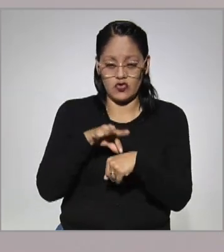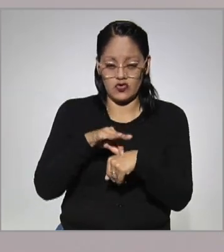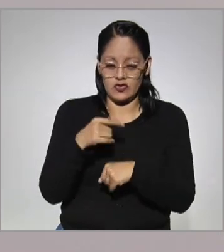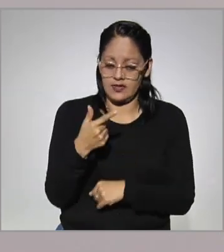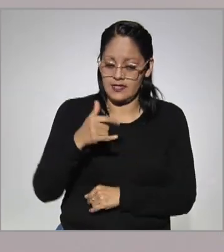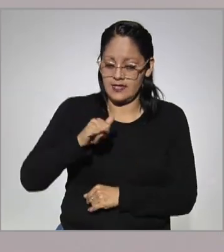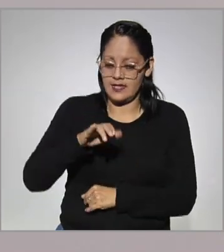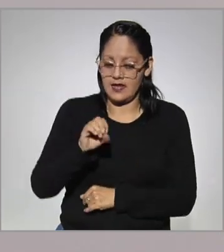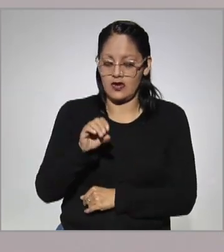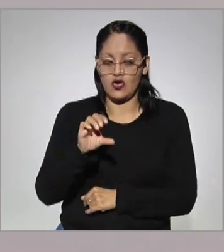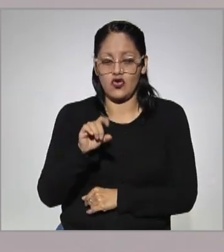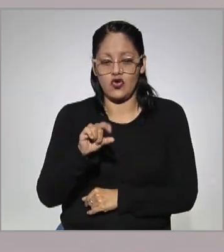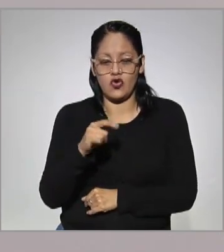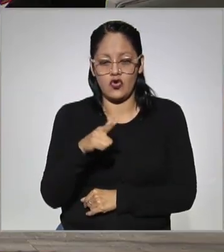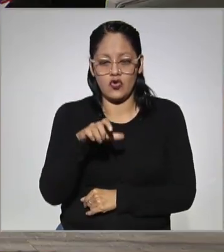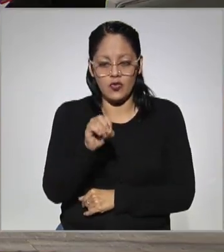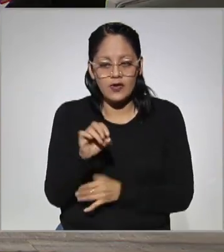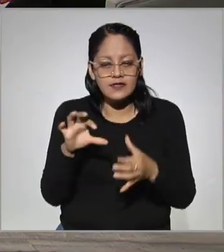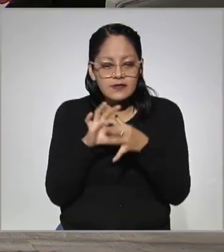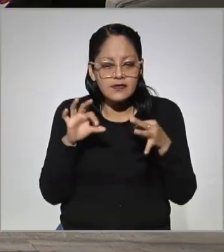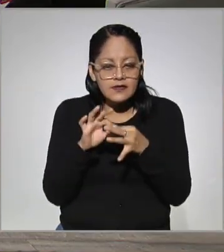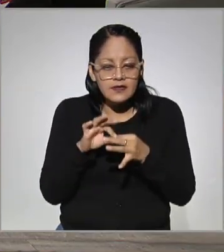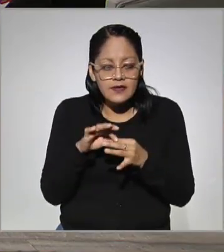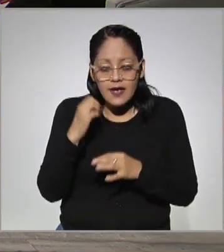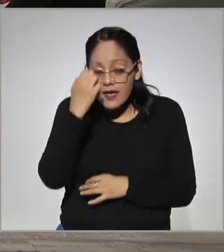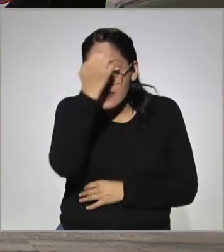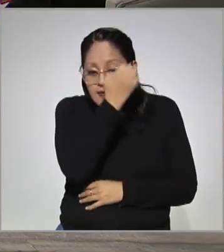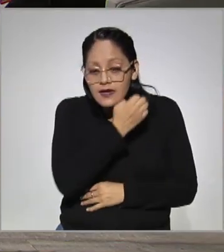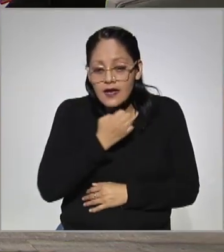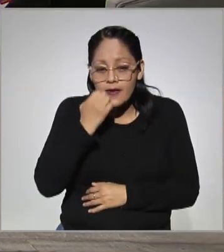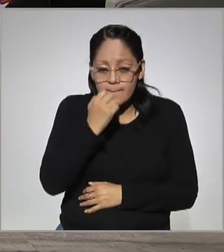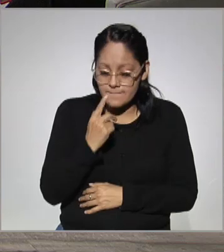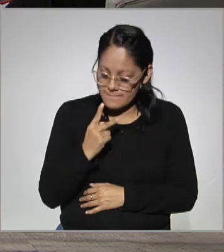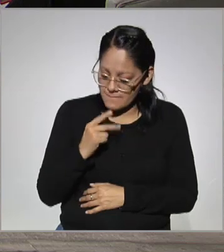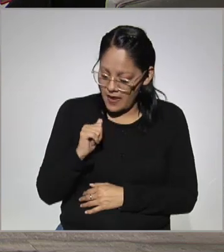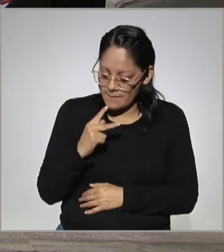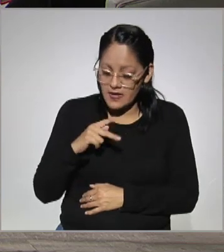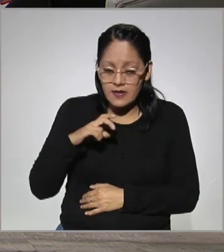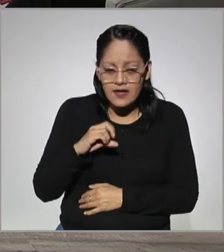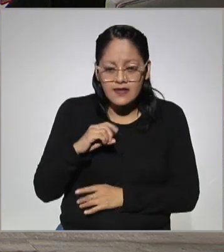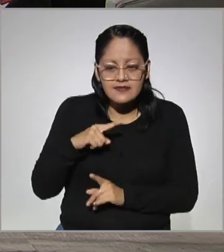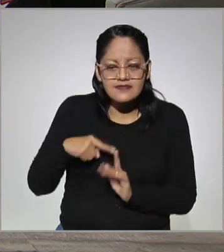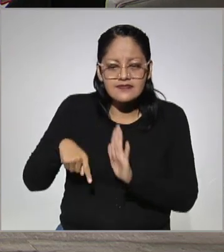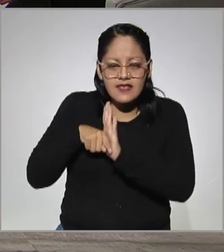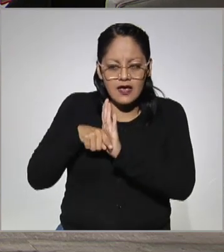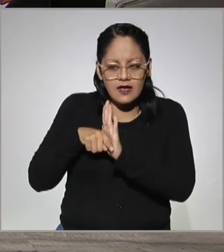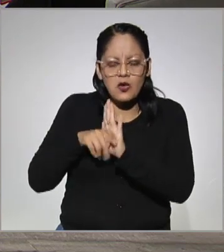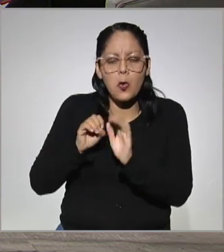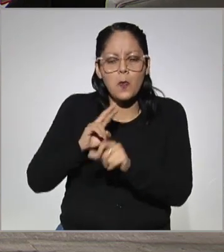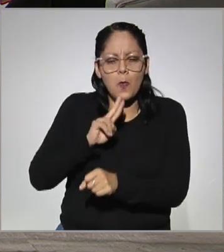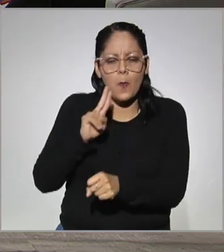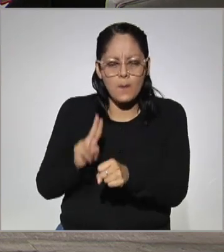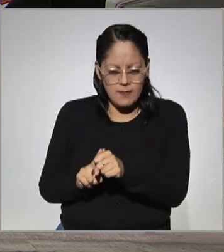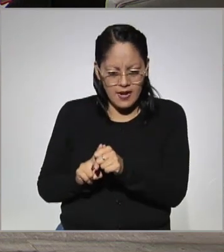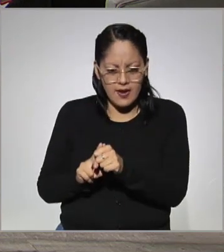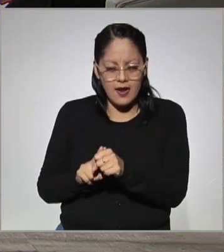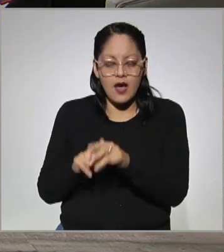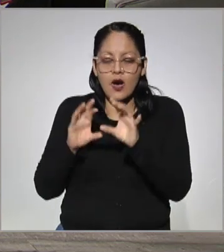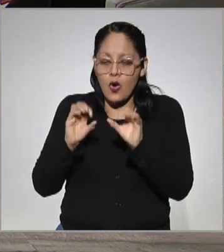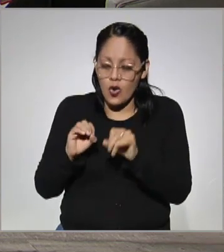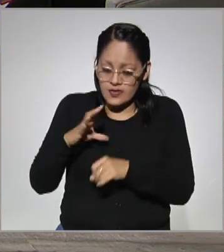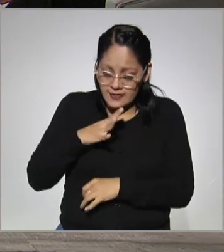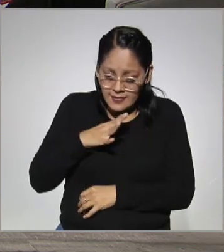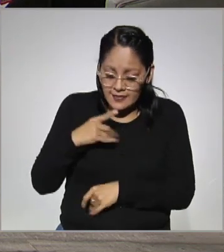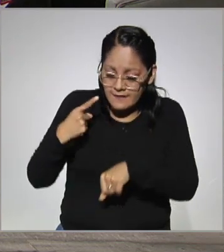se acercan, sus Papa Nicolau pueden salir negativos y normales a papiloma y sin embargo tener papiloma. Es